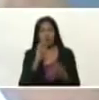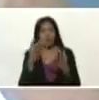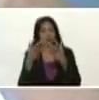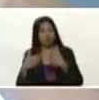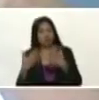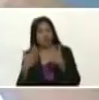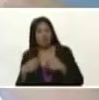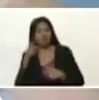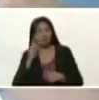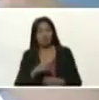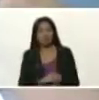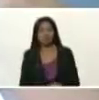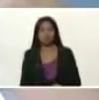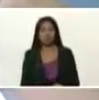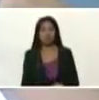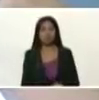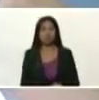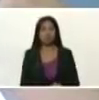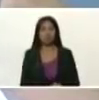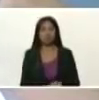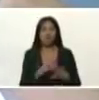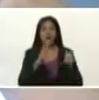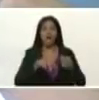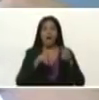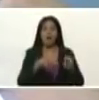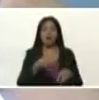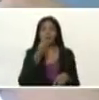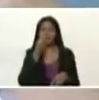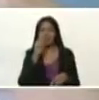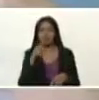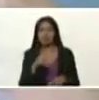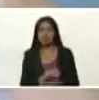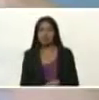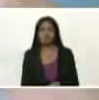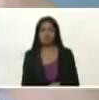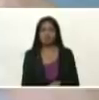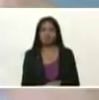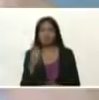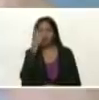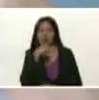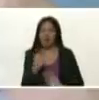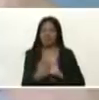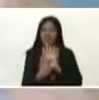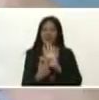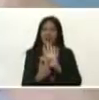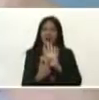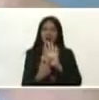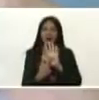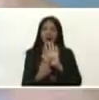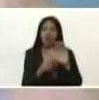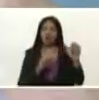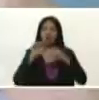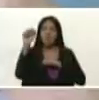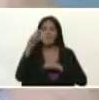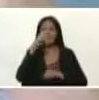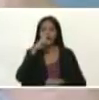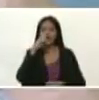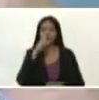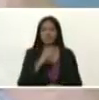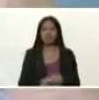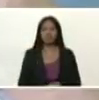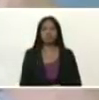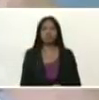industrial. Esta es la portada que tiene el rostro de Super Bigote.